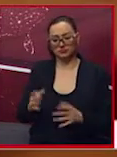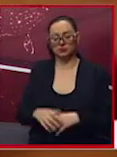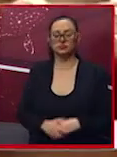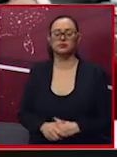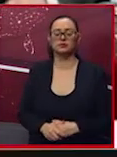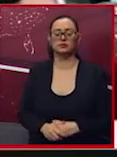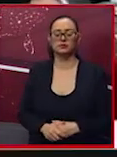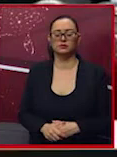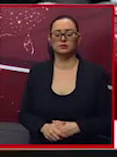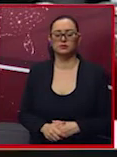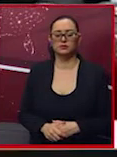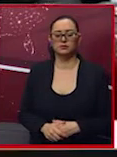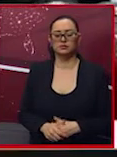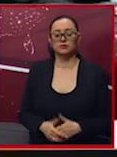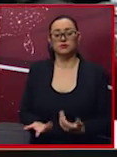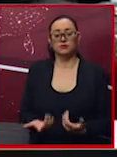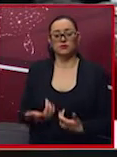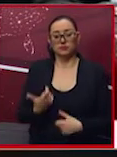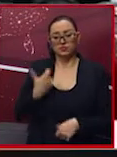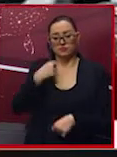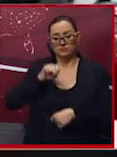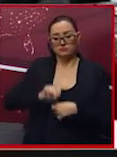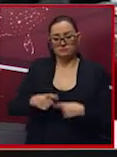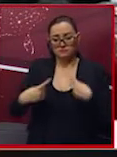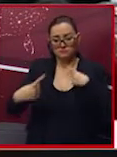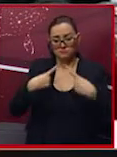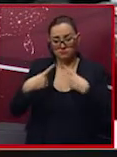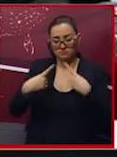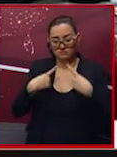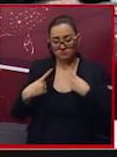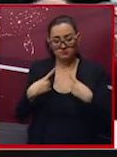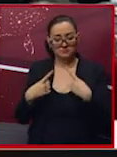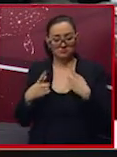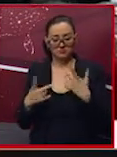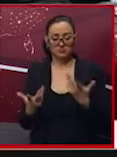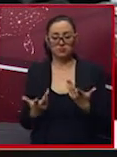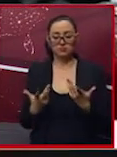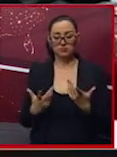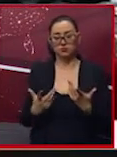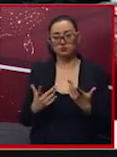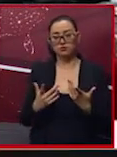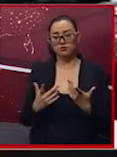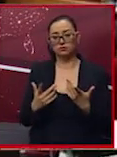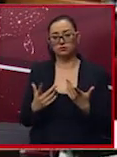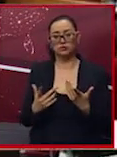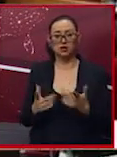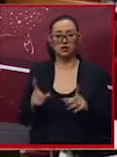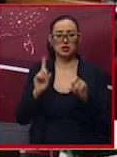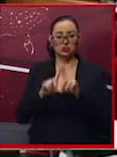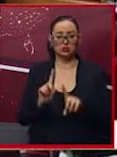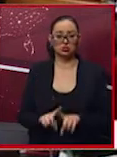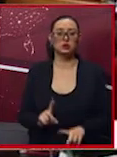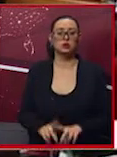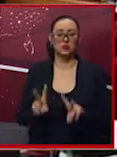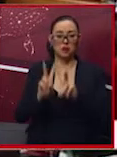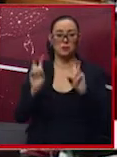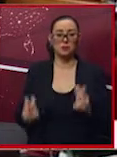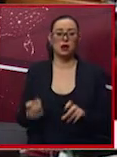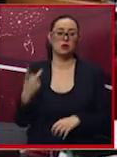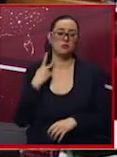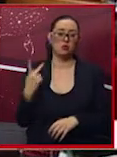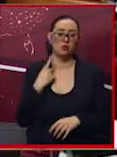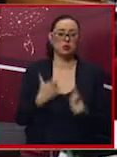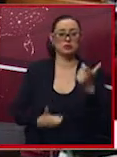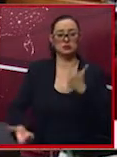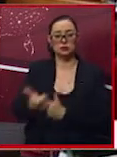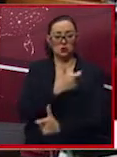Después de la comparecencia del secretario de Hacienda y Crédito Público, José Antonio González Anaya, en la cual se abordaron asuntos relacionados con la política económica